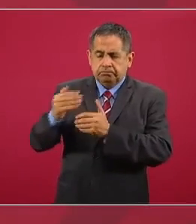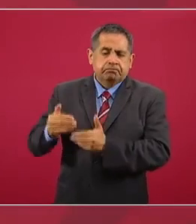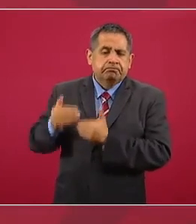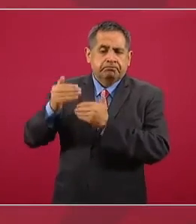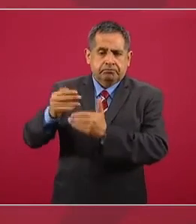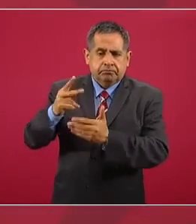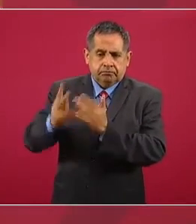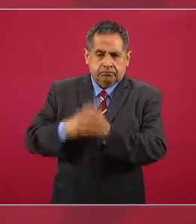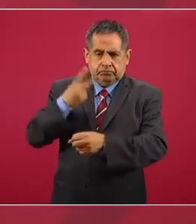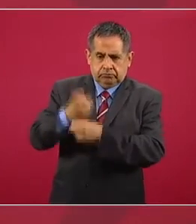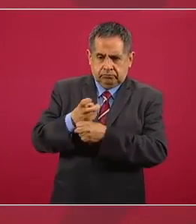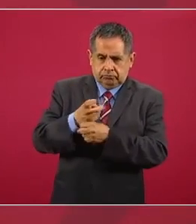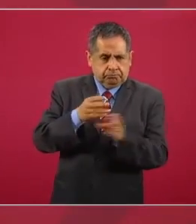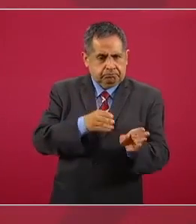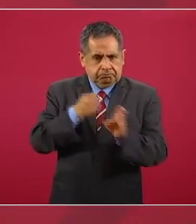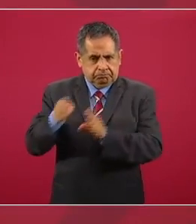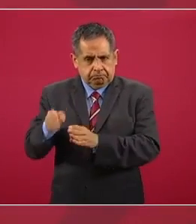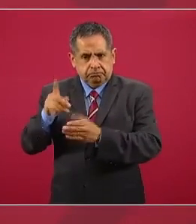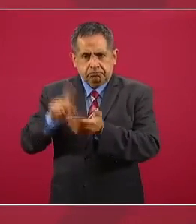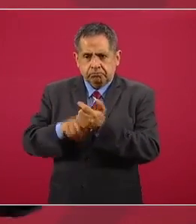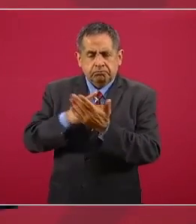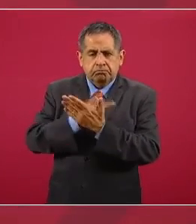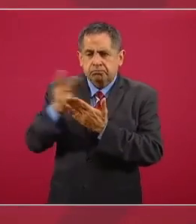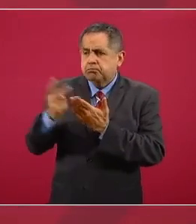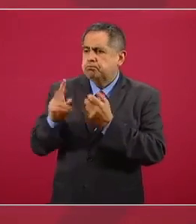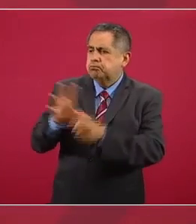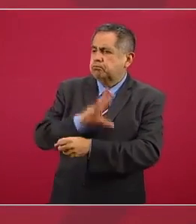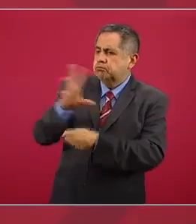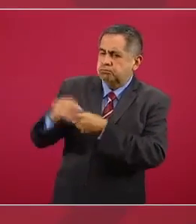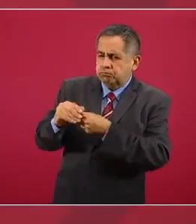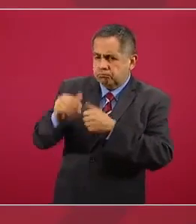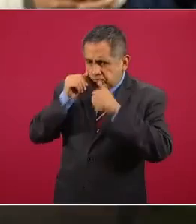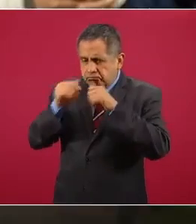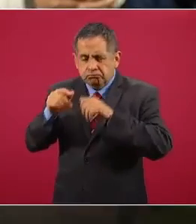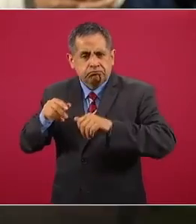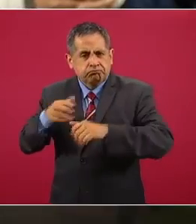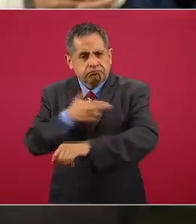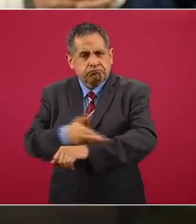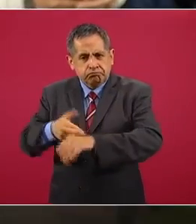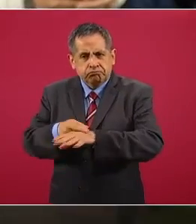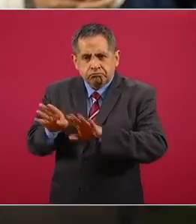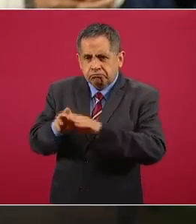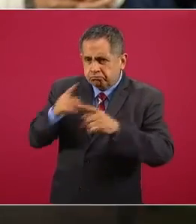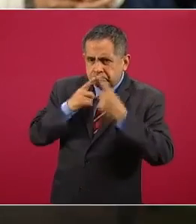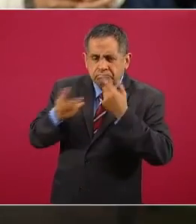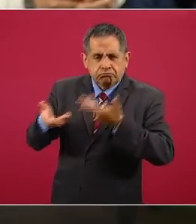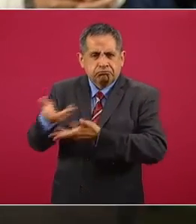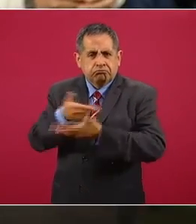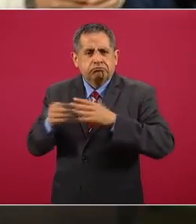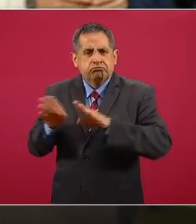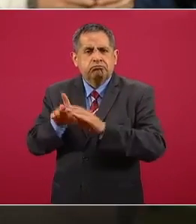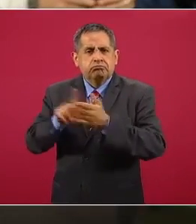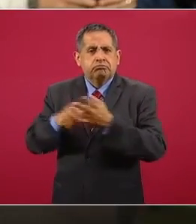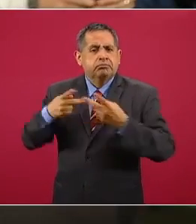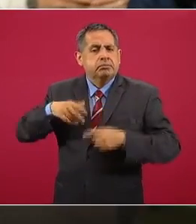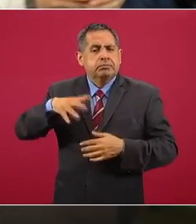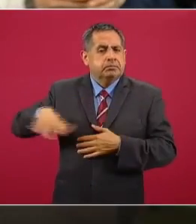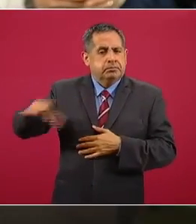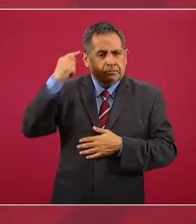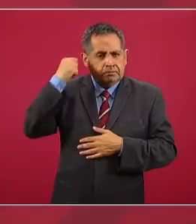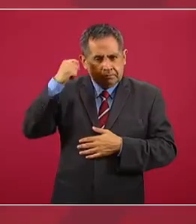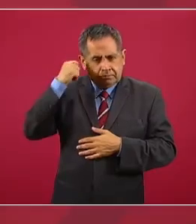etapa y se está trabajando en un proyecto integral, ¿no? Para atender la problemática que vive la planicie